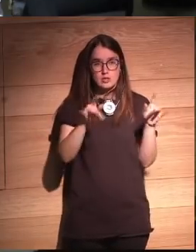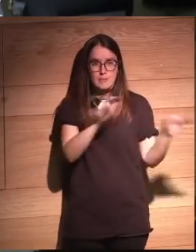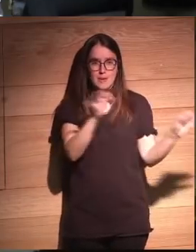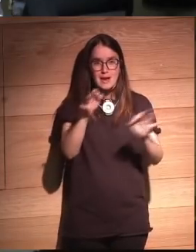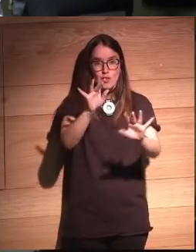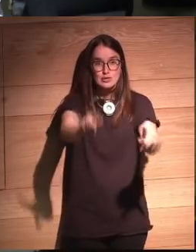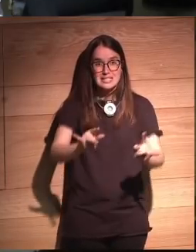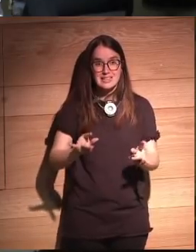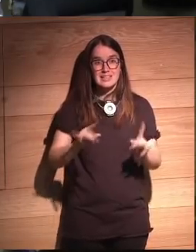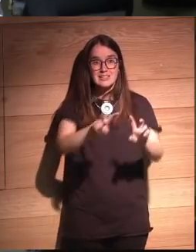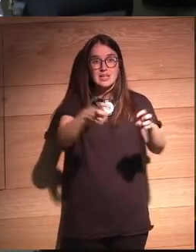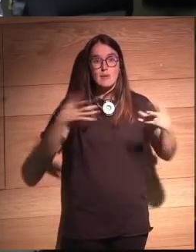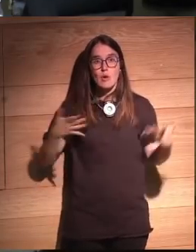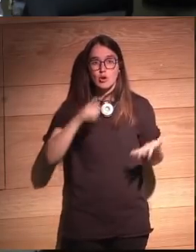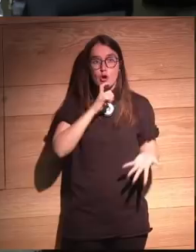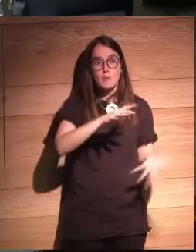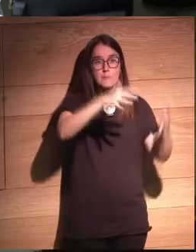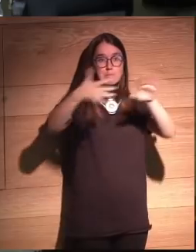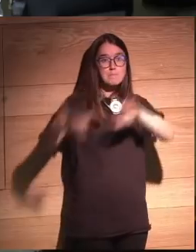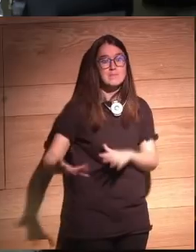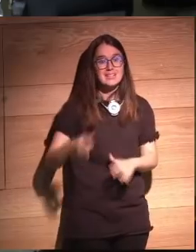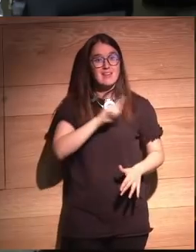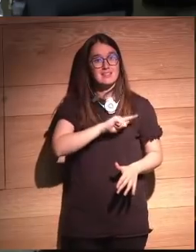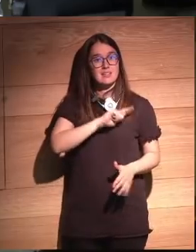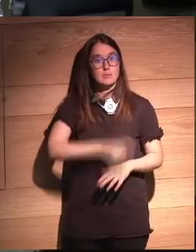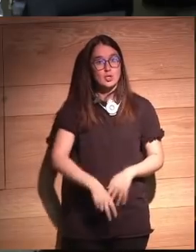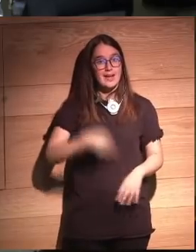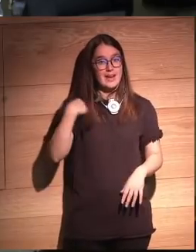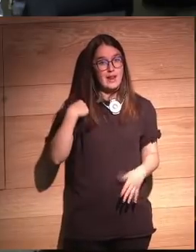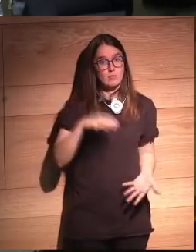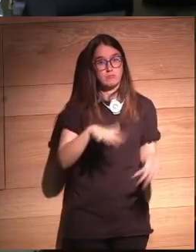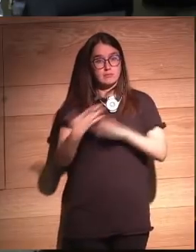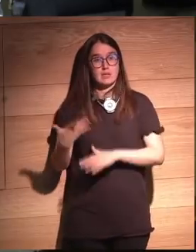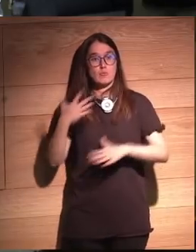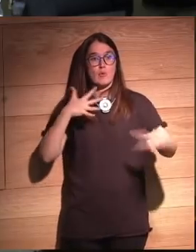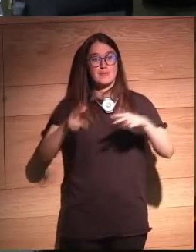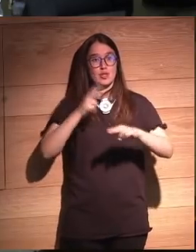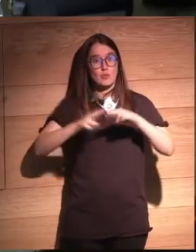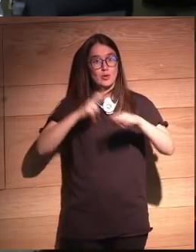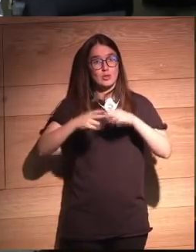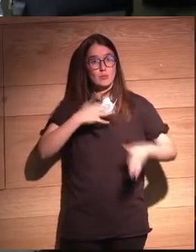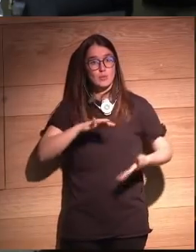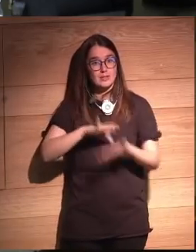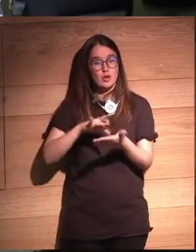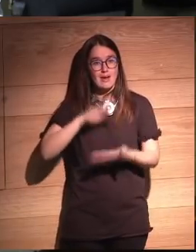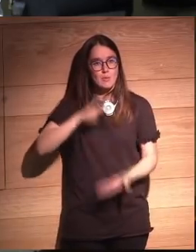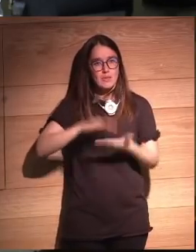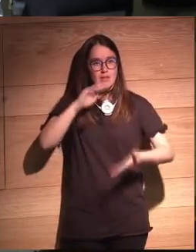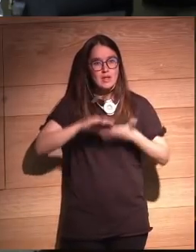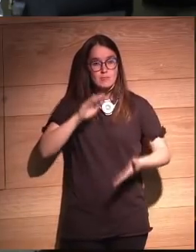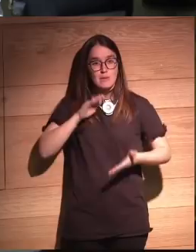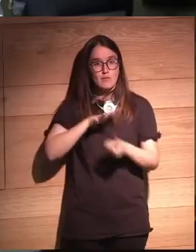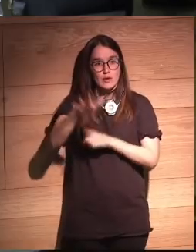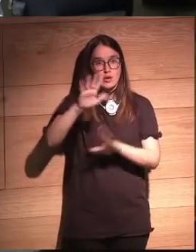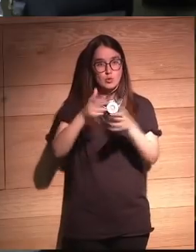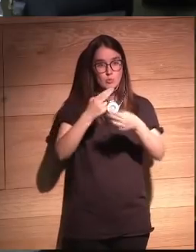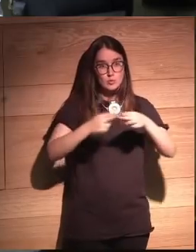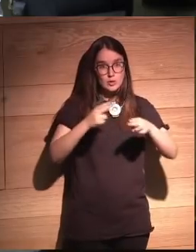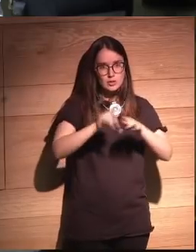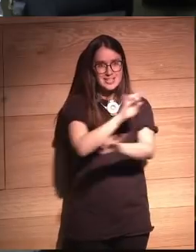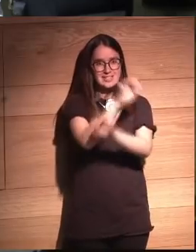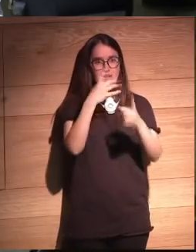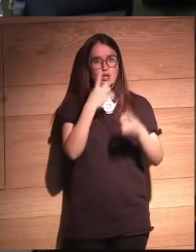lista. La cuestión es cómo transformar este sentimiento generalizado en movimiento político que sea capaz de incidir en los partidos políticos. Está claro